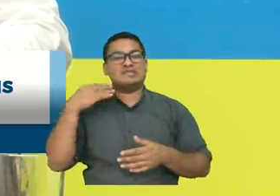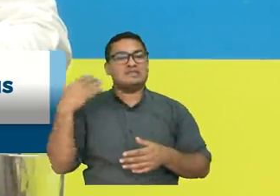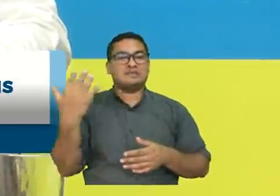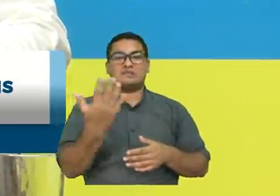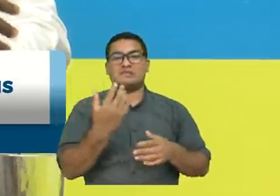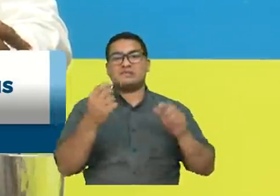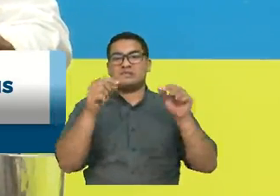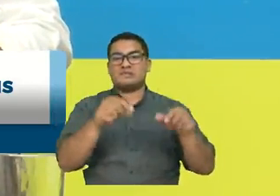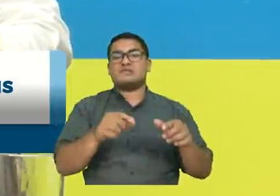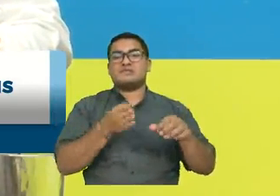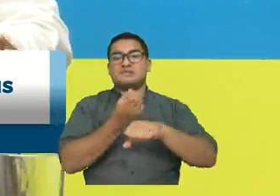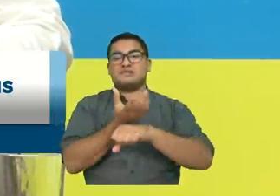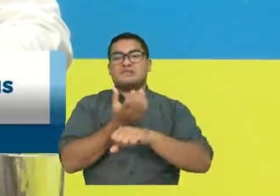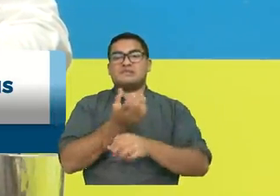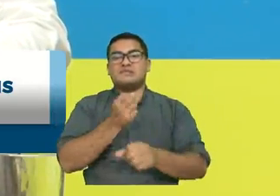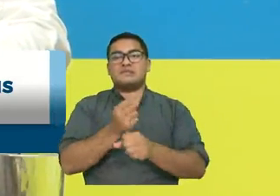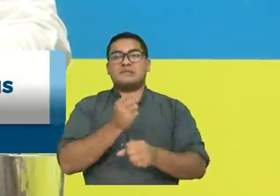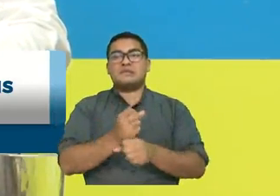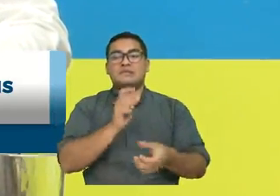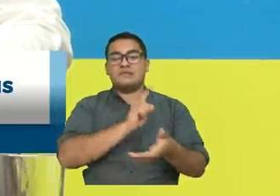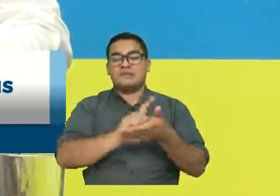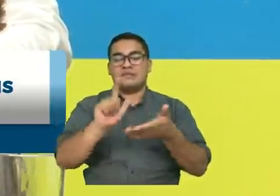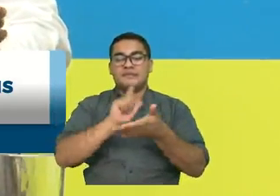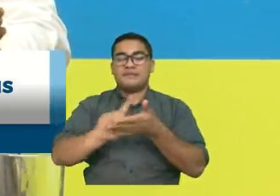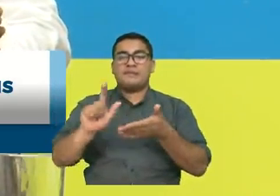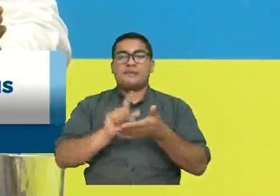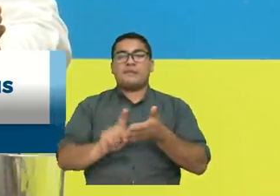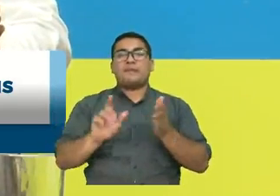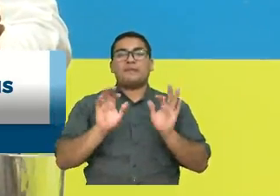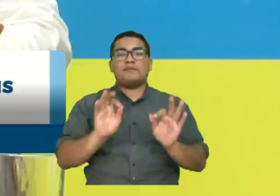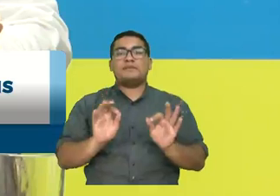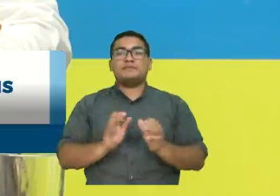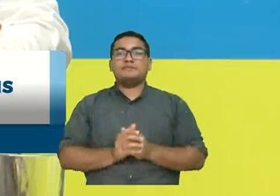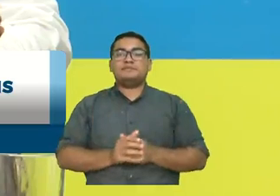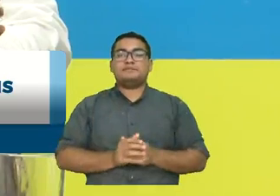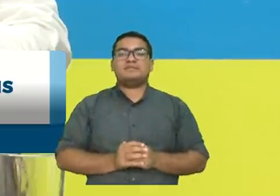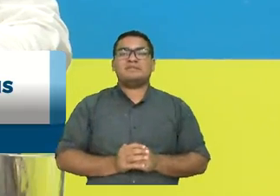sea, la alcaldía también hace su trabajo, pues, pero debido